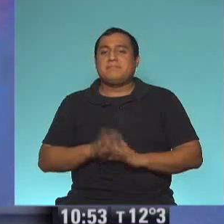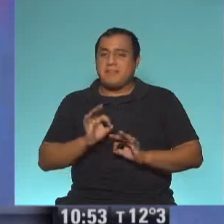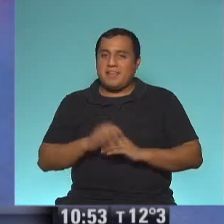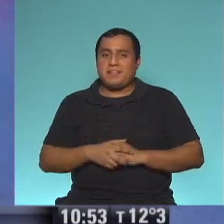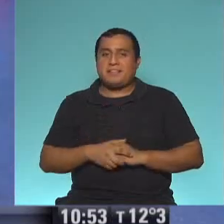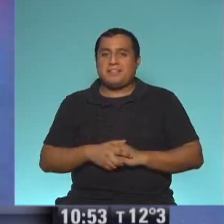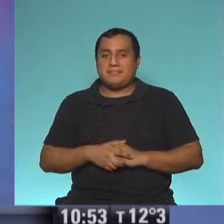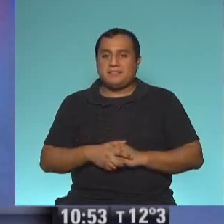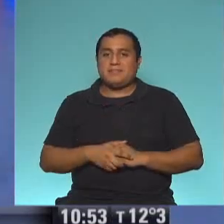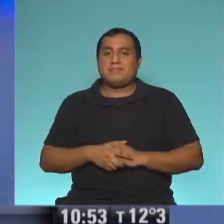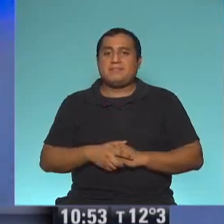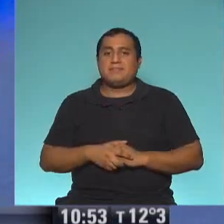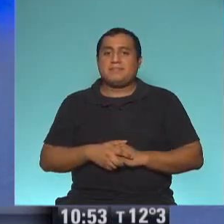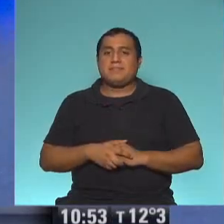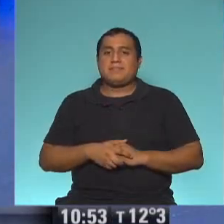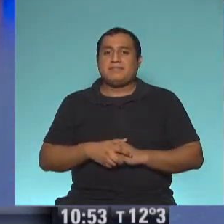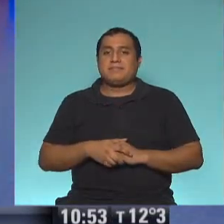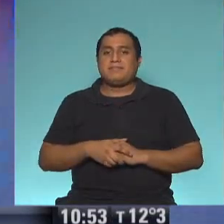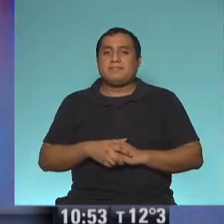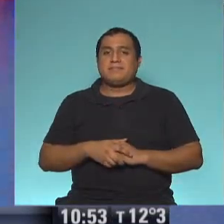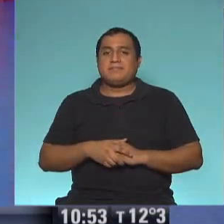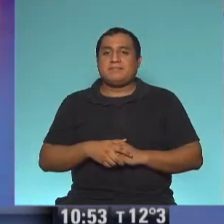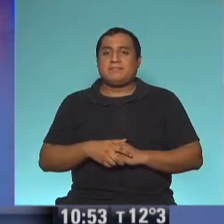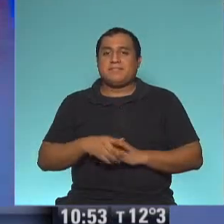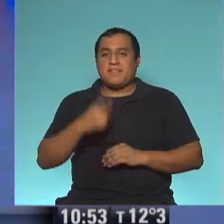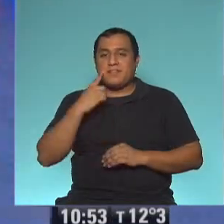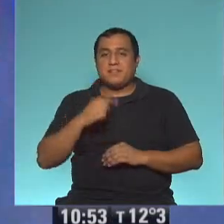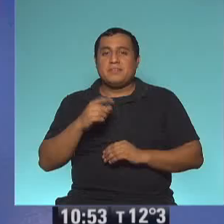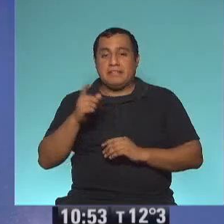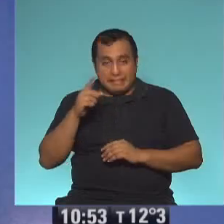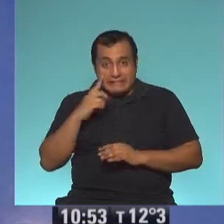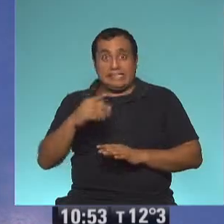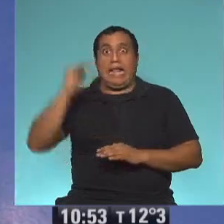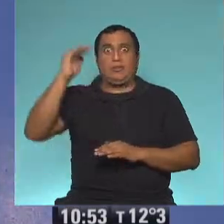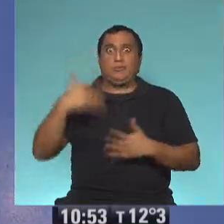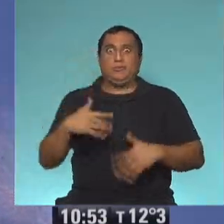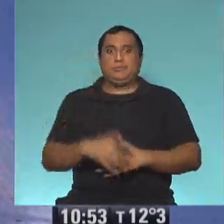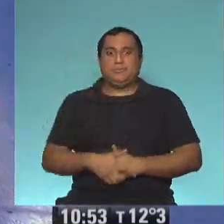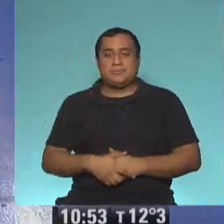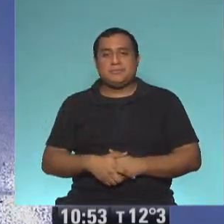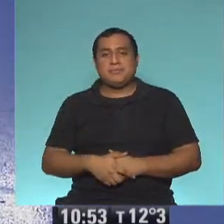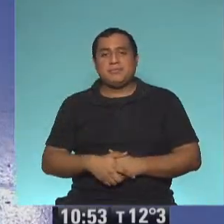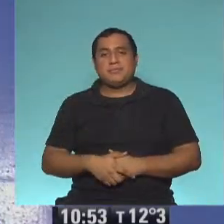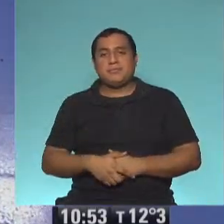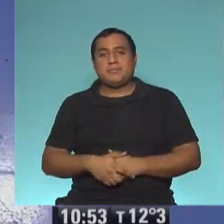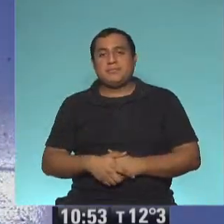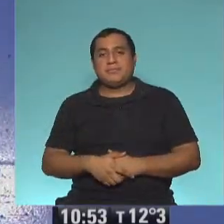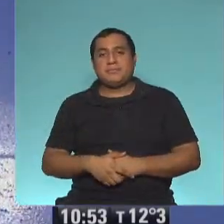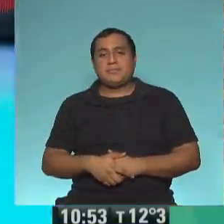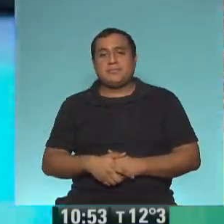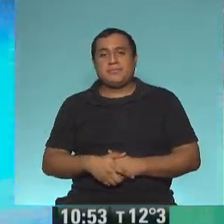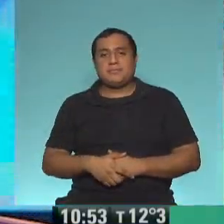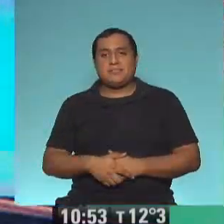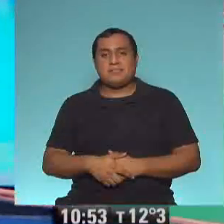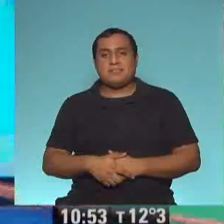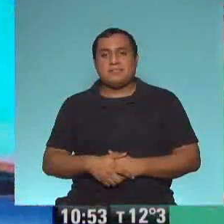bien. Oh, acá me tuve que yo que soy más alto. Bien. Ahí voy, voy. Arriba, esa. Ahora, de vuelta por